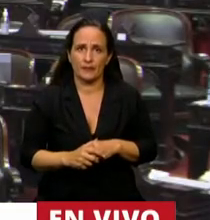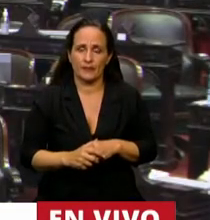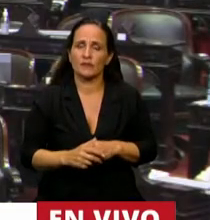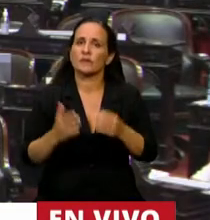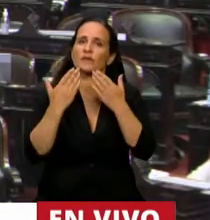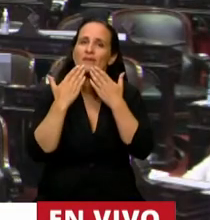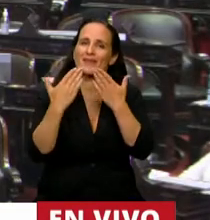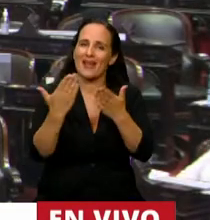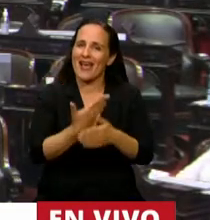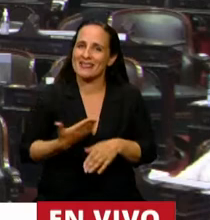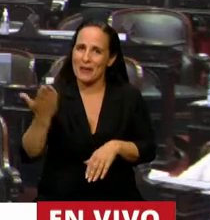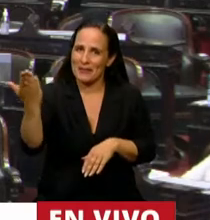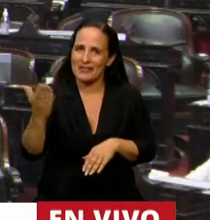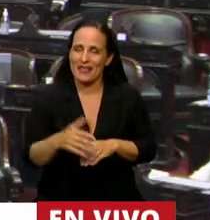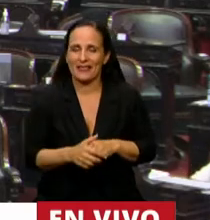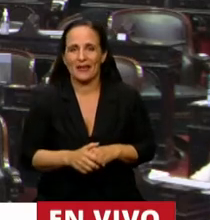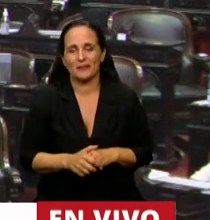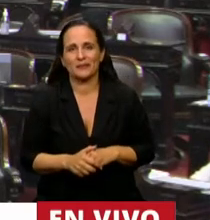gracias presidente